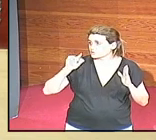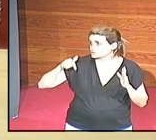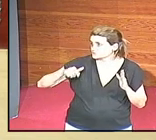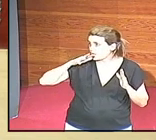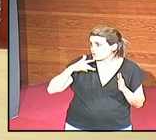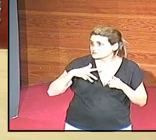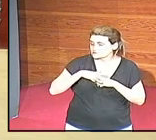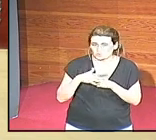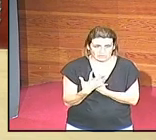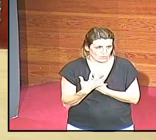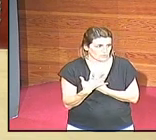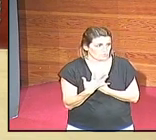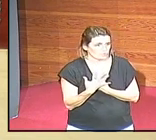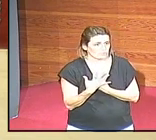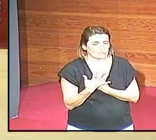una situación